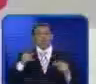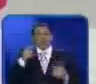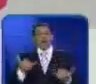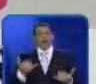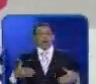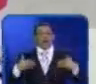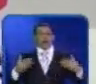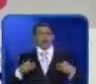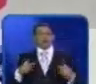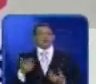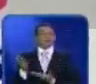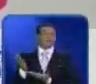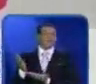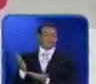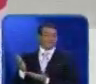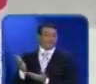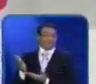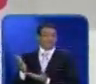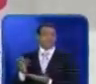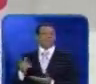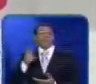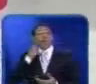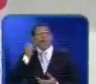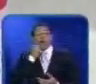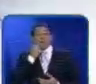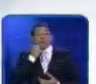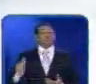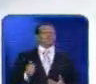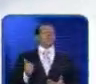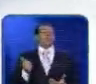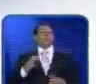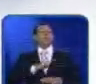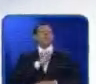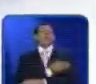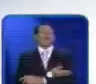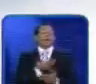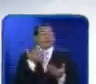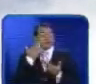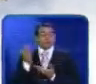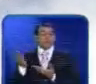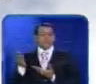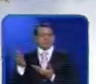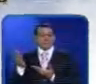gozan con el efímero placer que da el abuso de poder. Yamilet Angarita, El Observador.